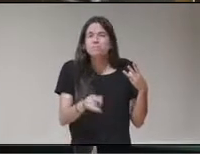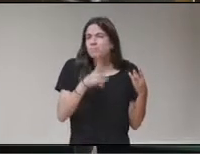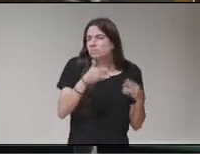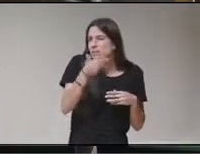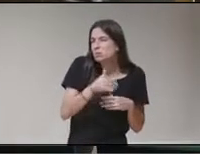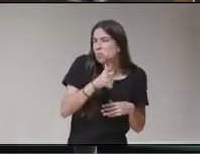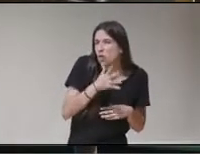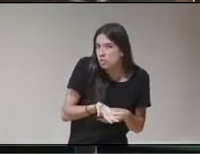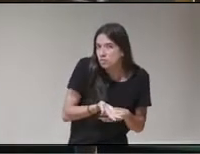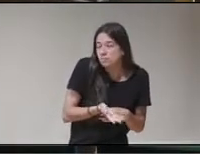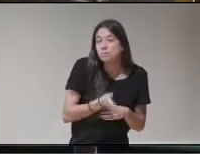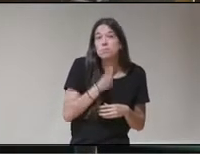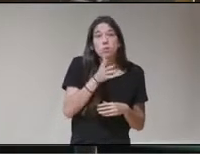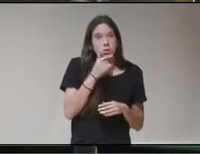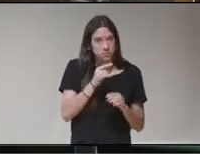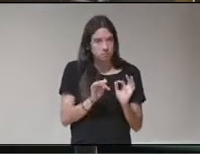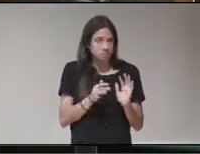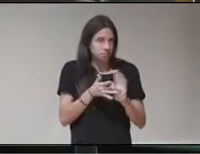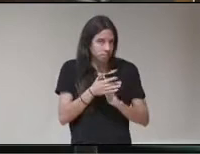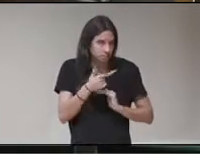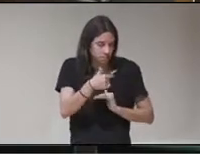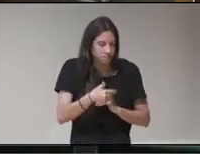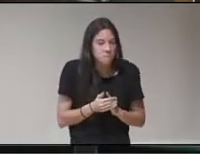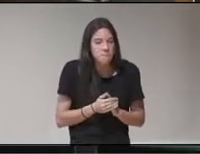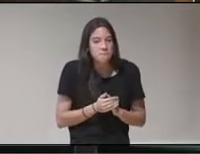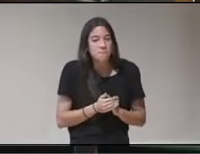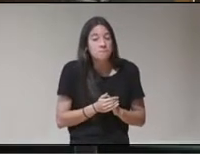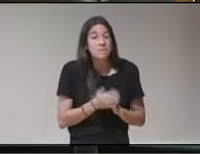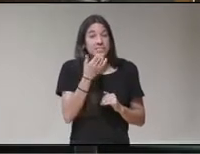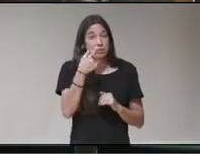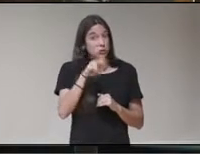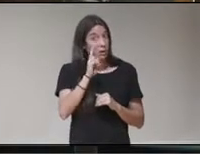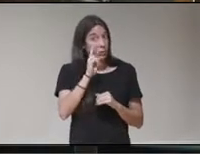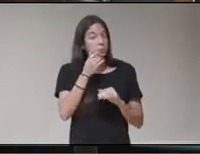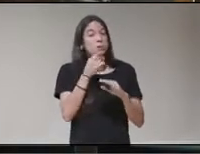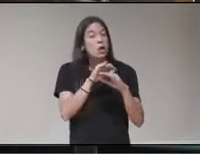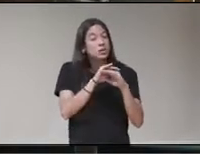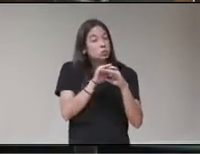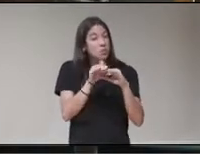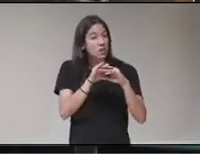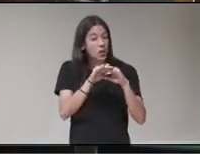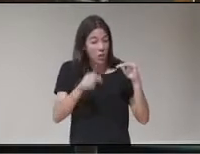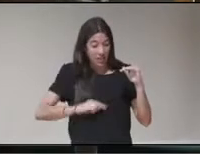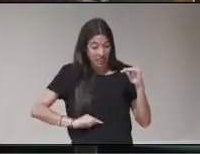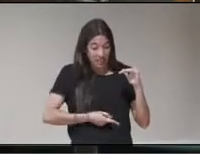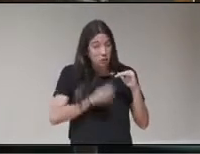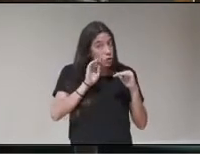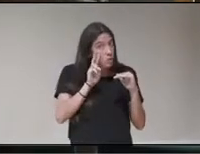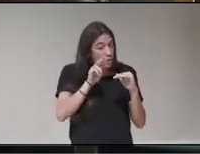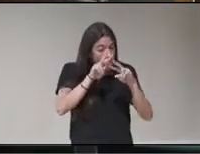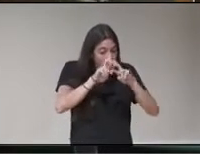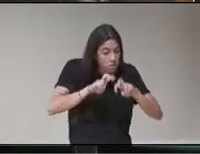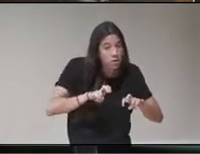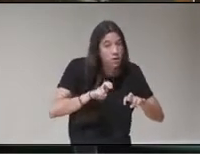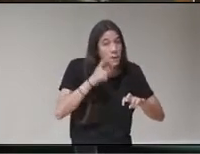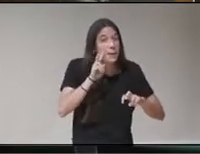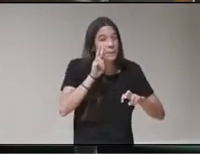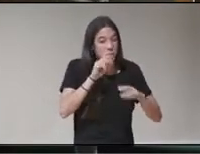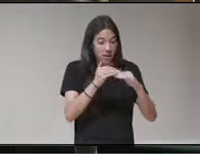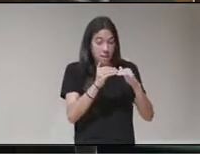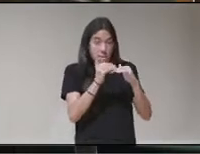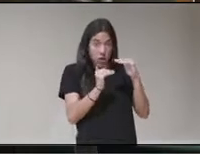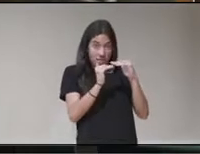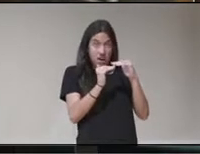importante? Pues es importante por lo siguiente. Cuando nosotros miramos la superficie intestinal, nos encontramos con que por debajo está el medio